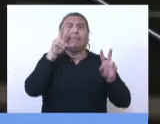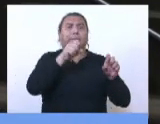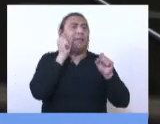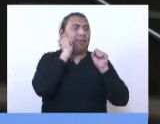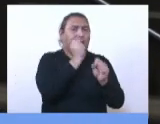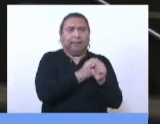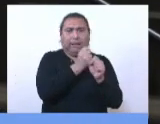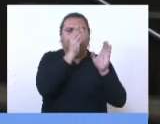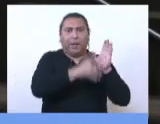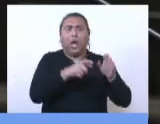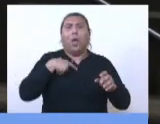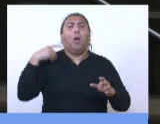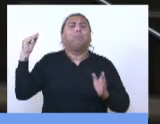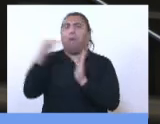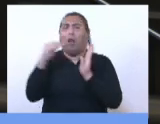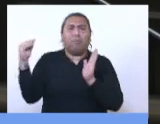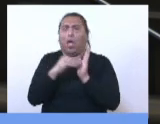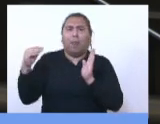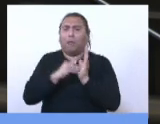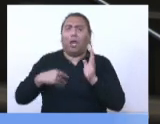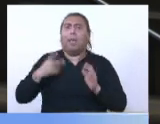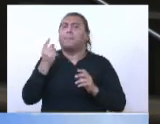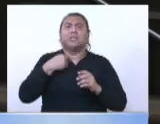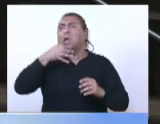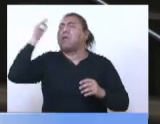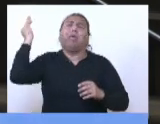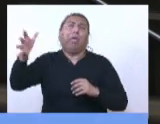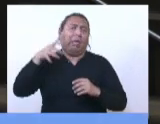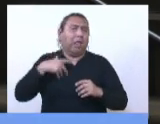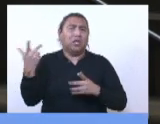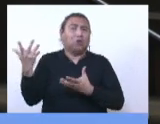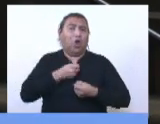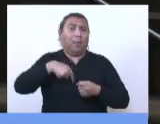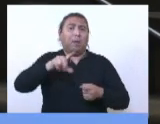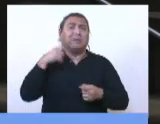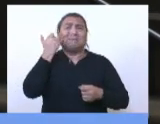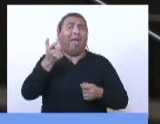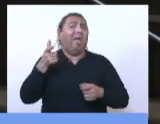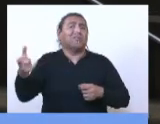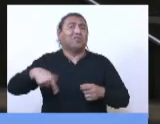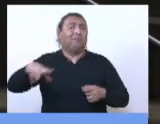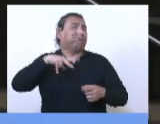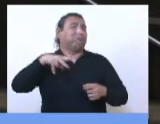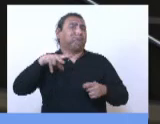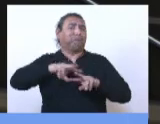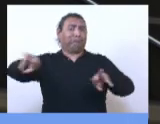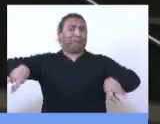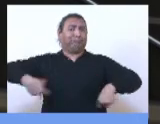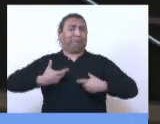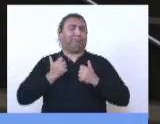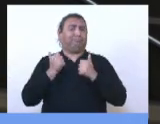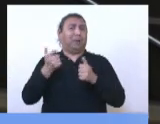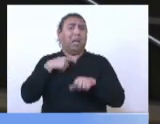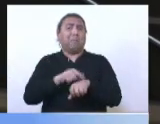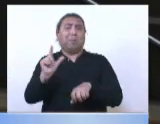precios que quieren y no colaboran porque obviamente se enriquecieron para muchas dos aplicaciones tiempo